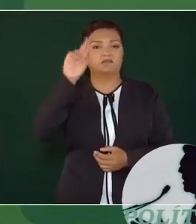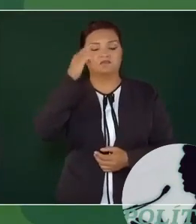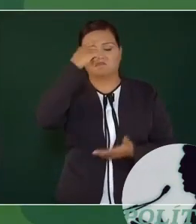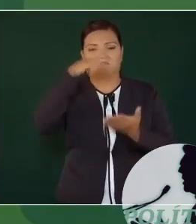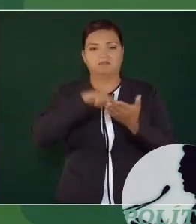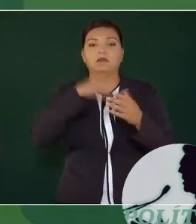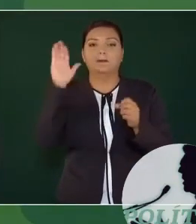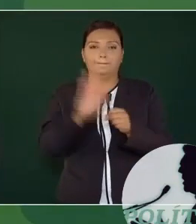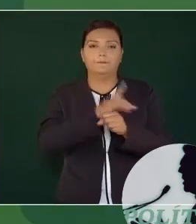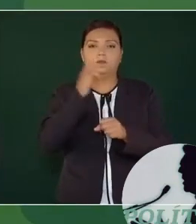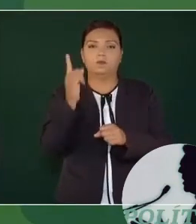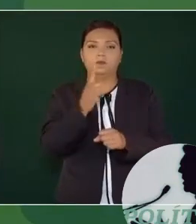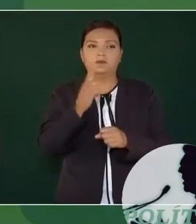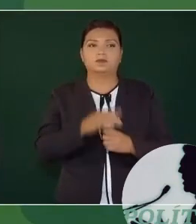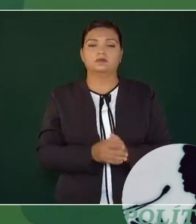porque